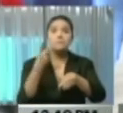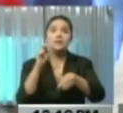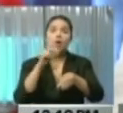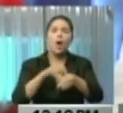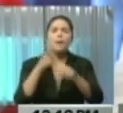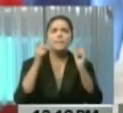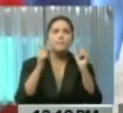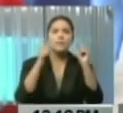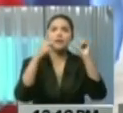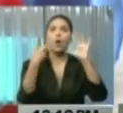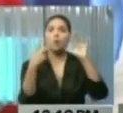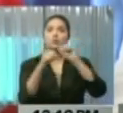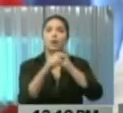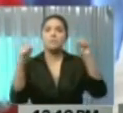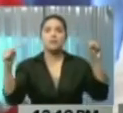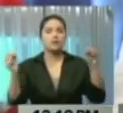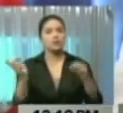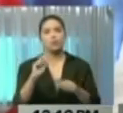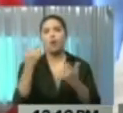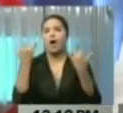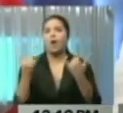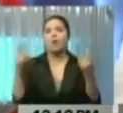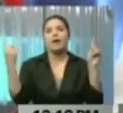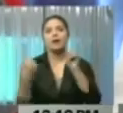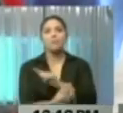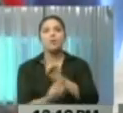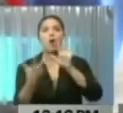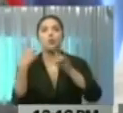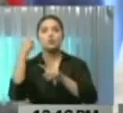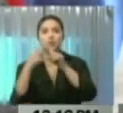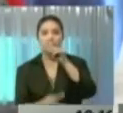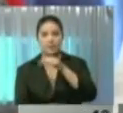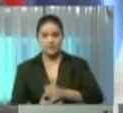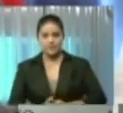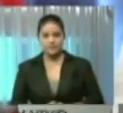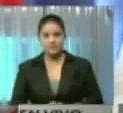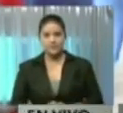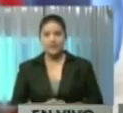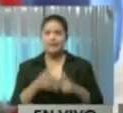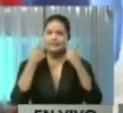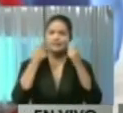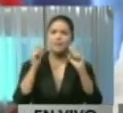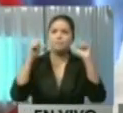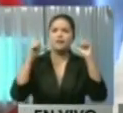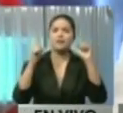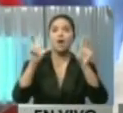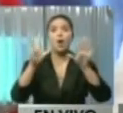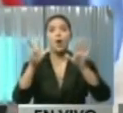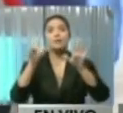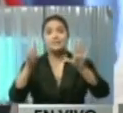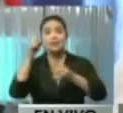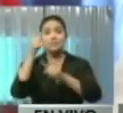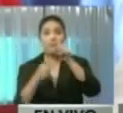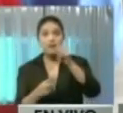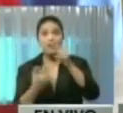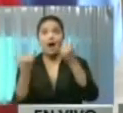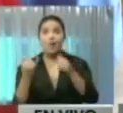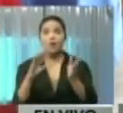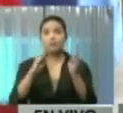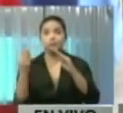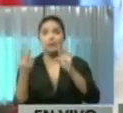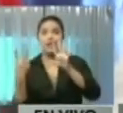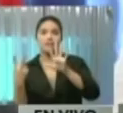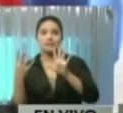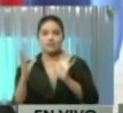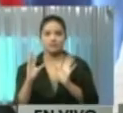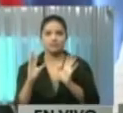a las 8 de la mañana, usted pone su reloj a las 8:30. Si se despierta a las 6:30, usted pone su reloj a las 7. Tan sencillo